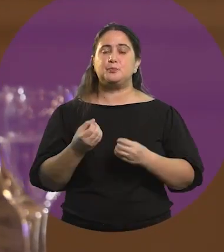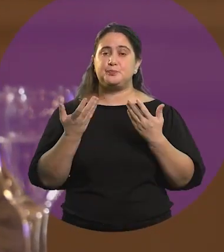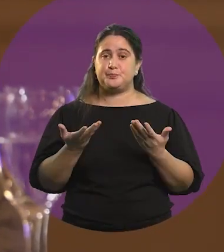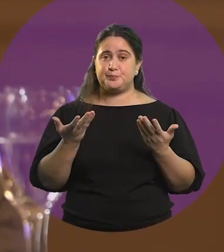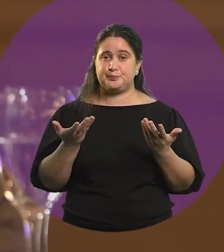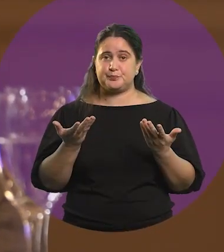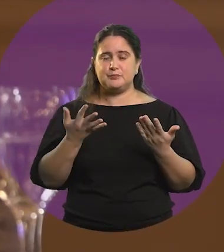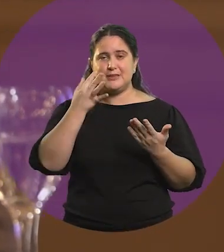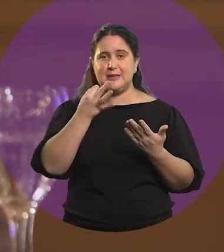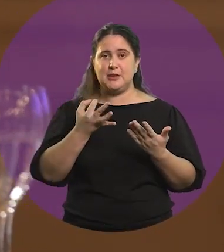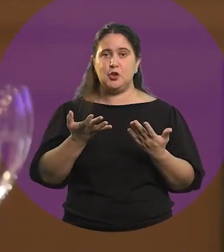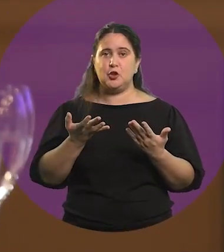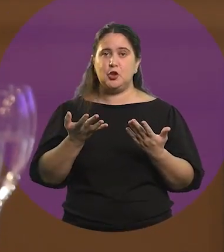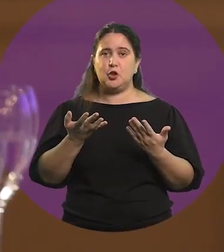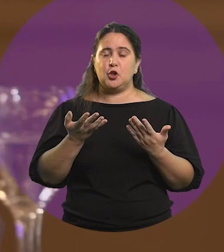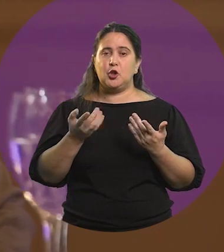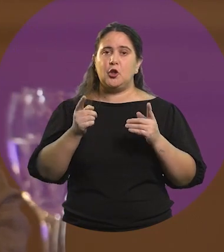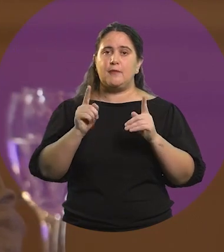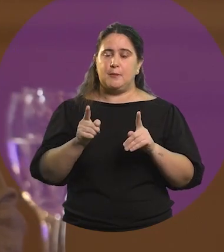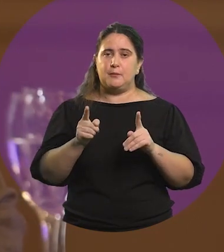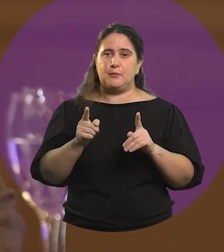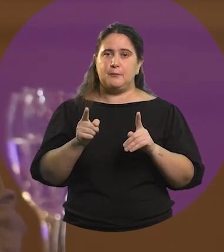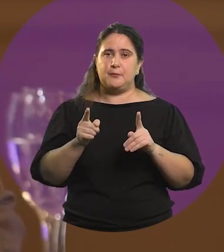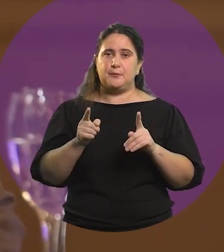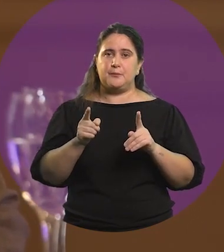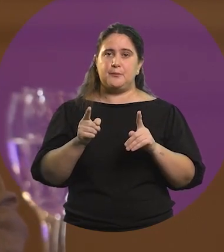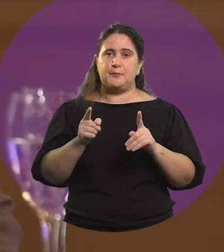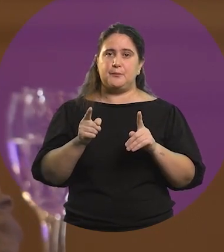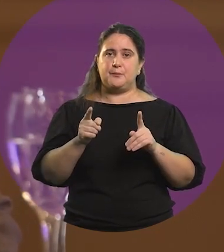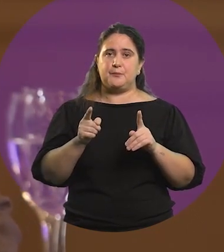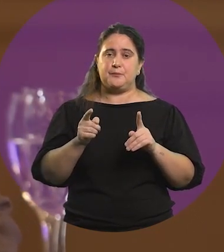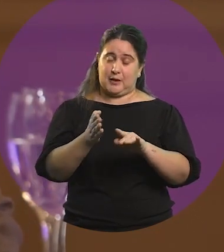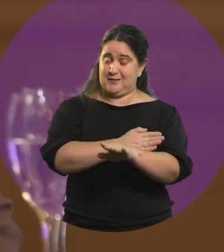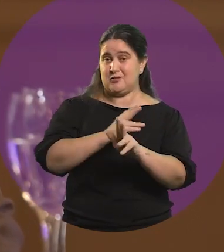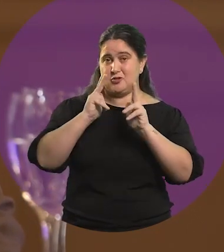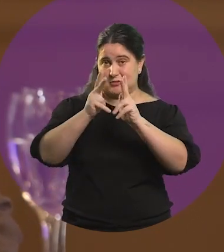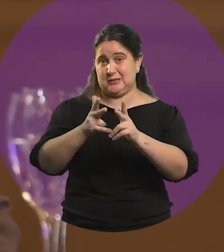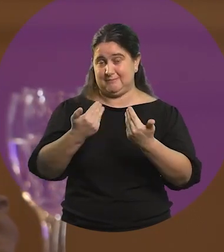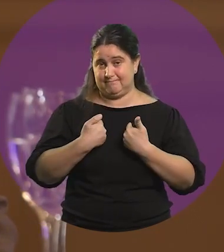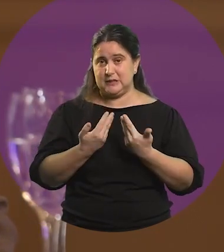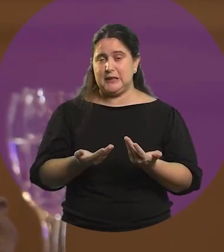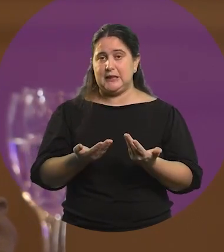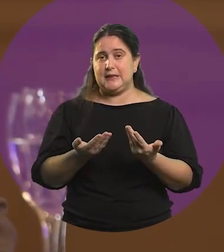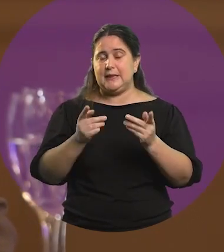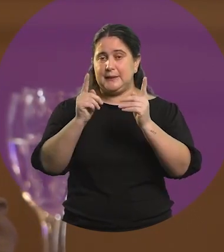A ver, creo que es retomar un poco lo que dije al principio.